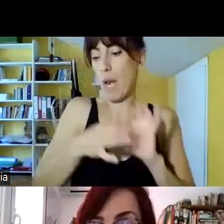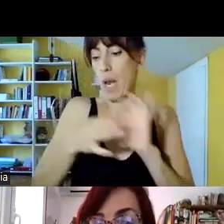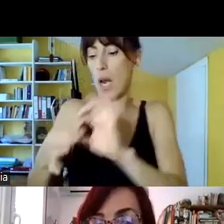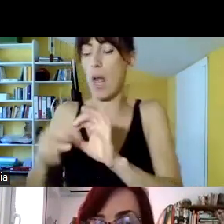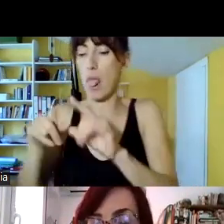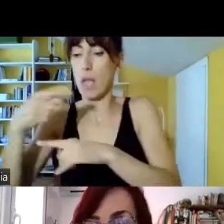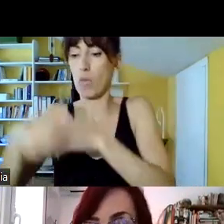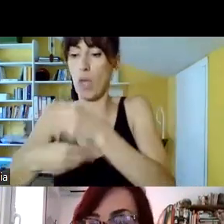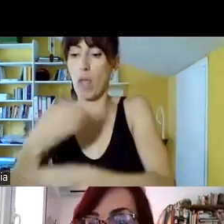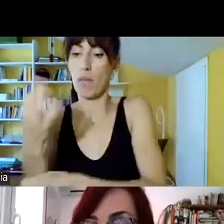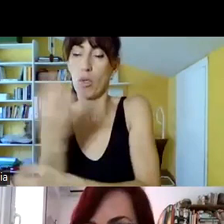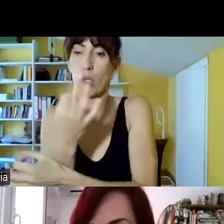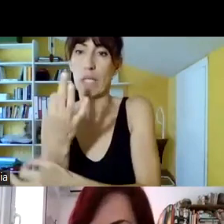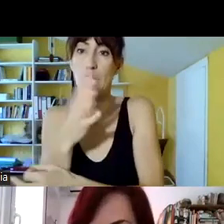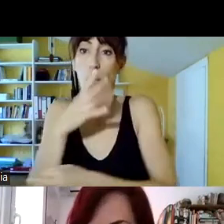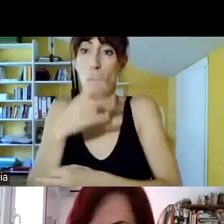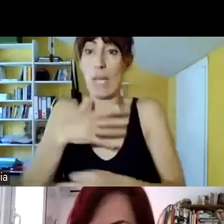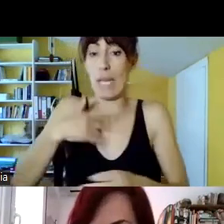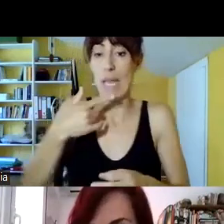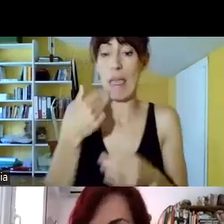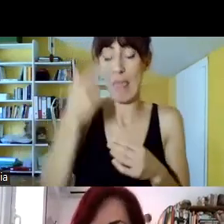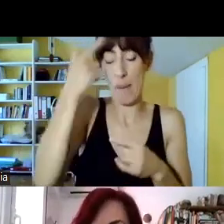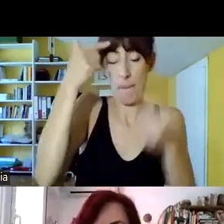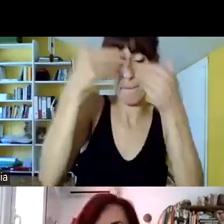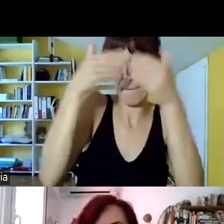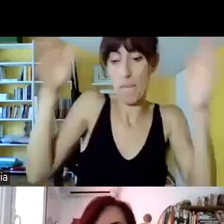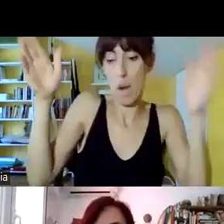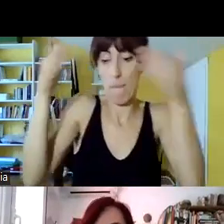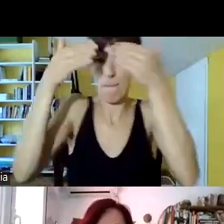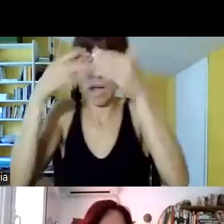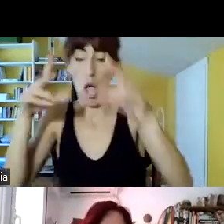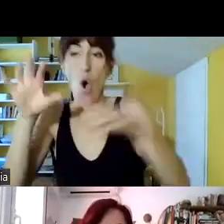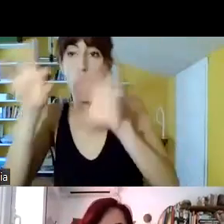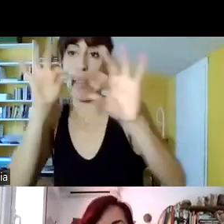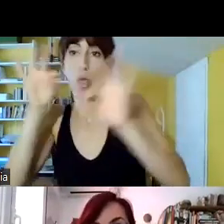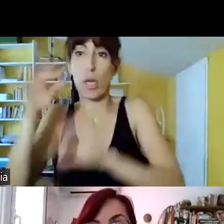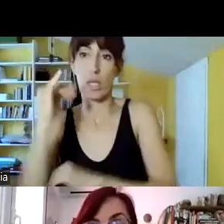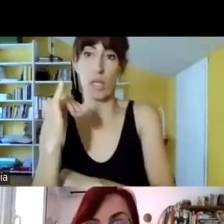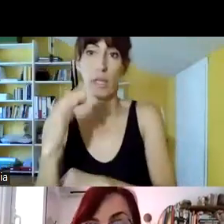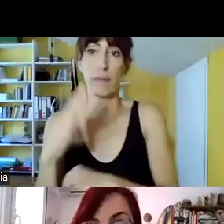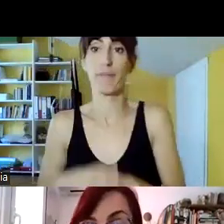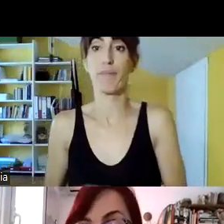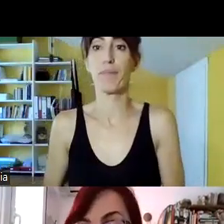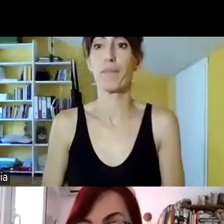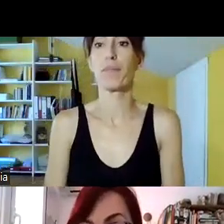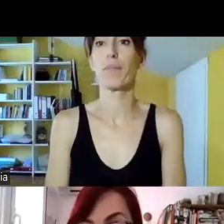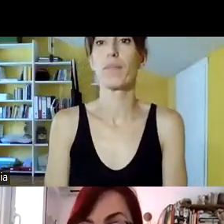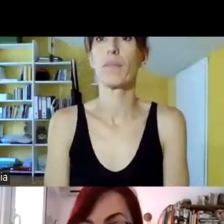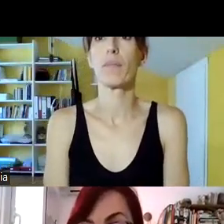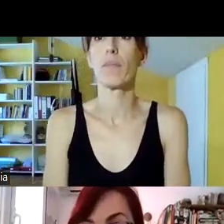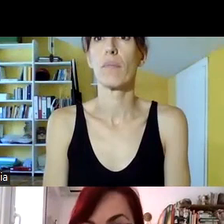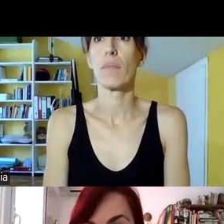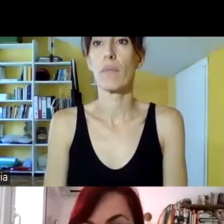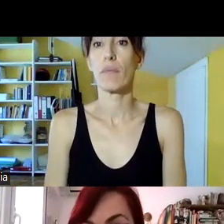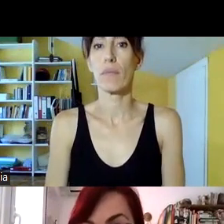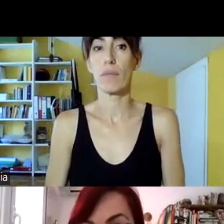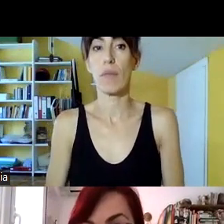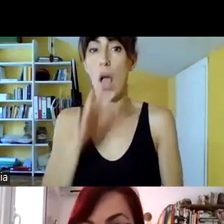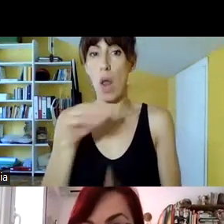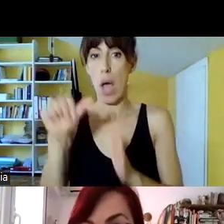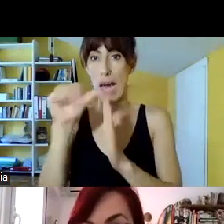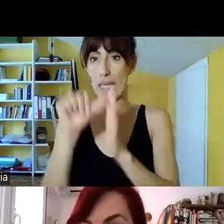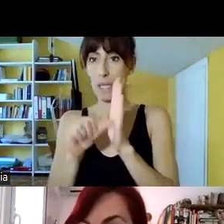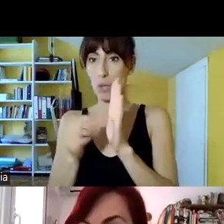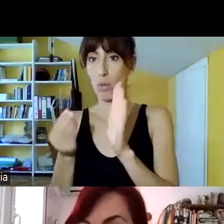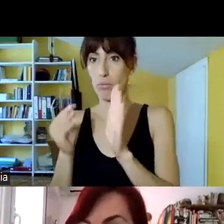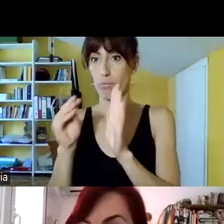eso es lo que abre y cierra puertas mentales a las opciones. En este caso os pongo aquí un artículo que me parece muy